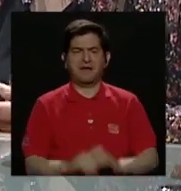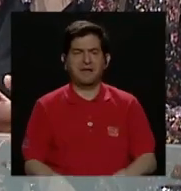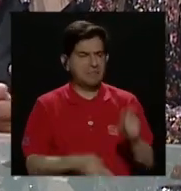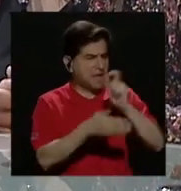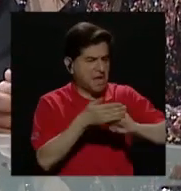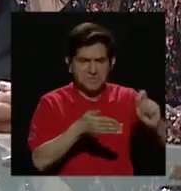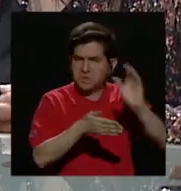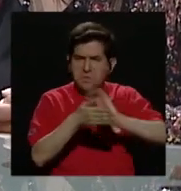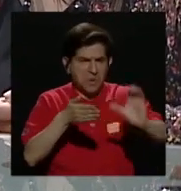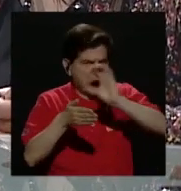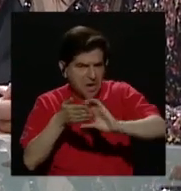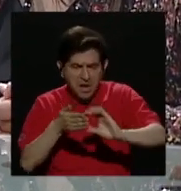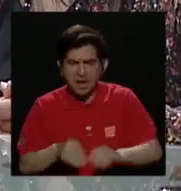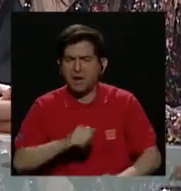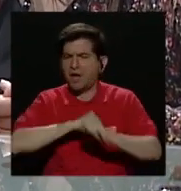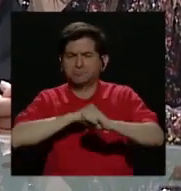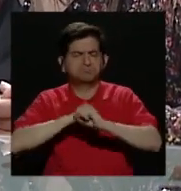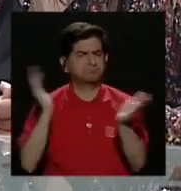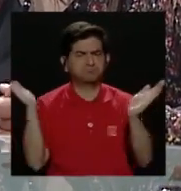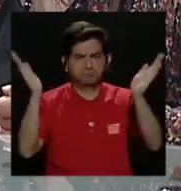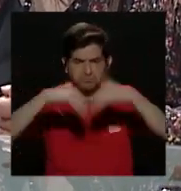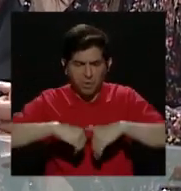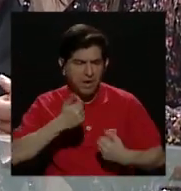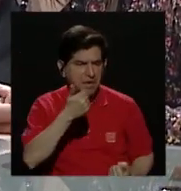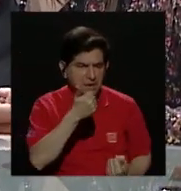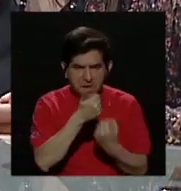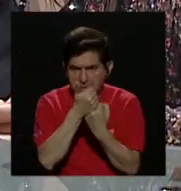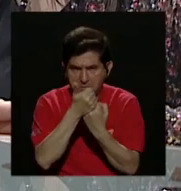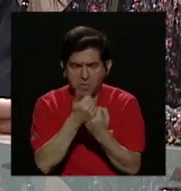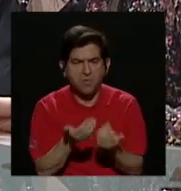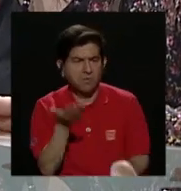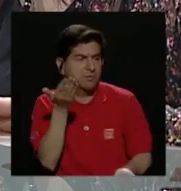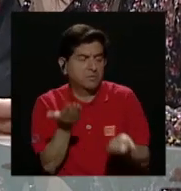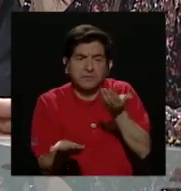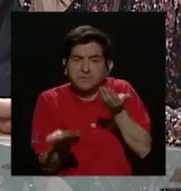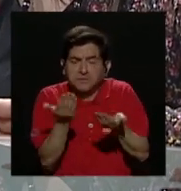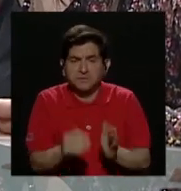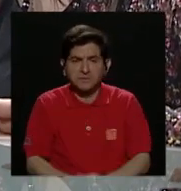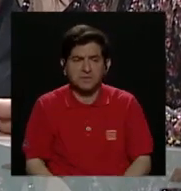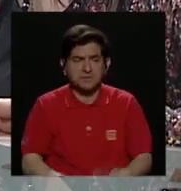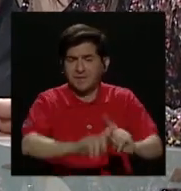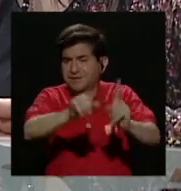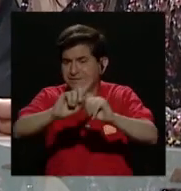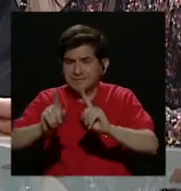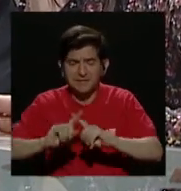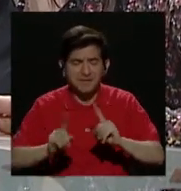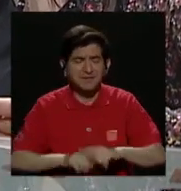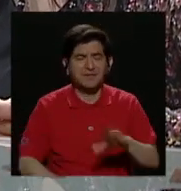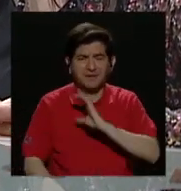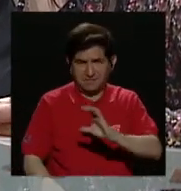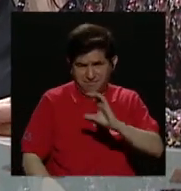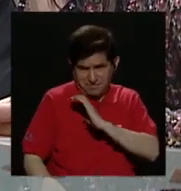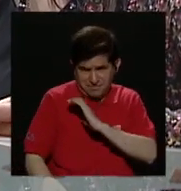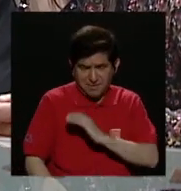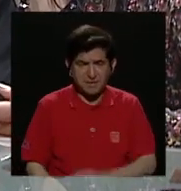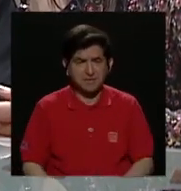escuelas, ni en colegios, no hay campañas a favor de las diferencias, ¿verdad?, que puedan haber en